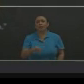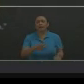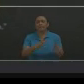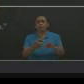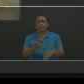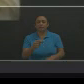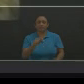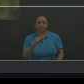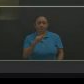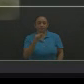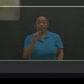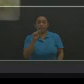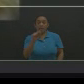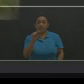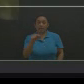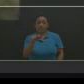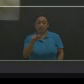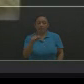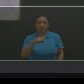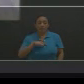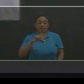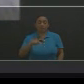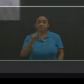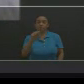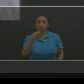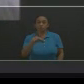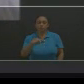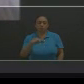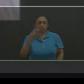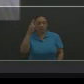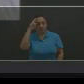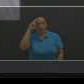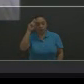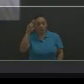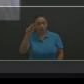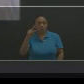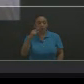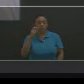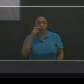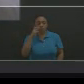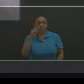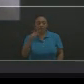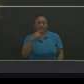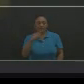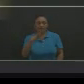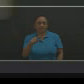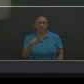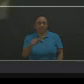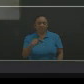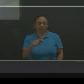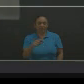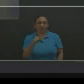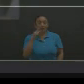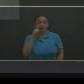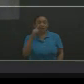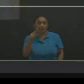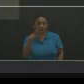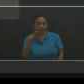Entonces ella, estando ahí, comienza a recordarse lo que hacía su papá. Ahí le estaba diciendo: lee y estudia mucho.